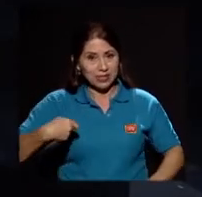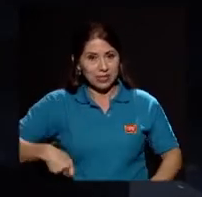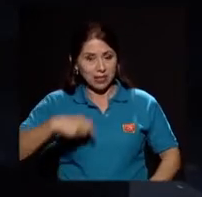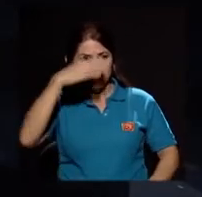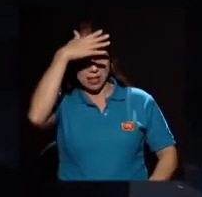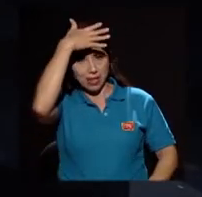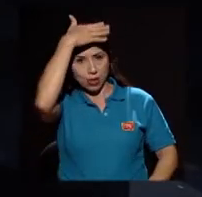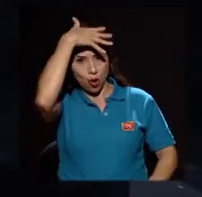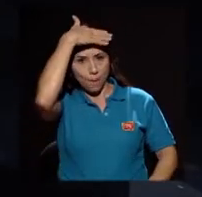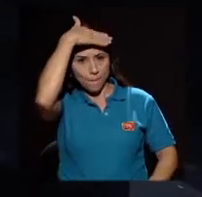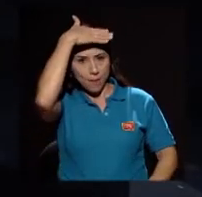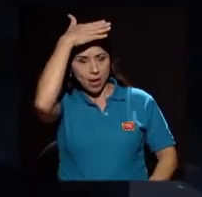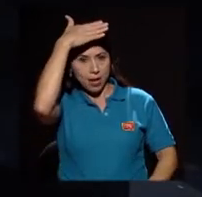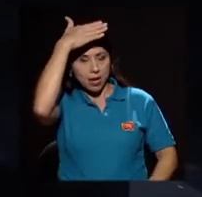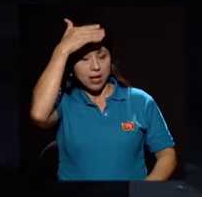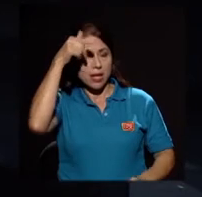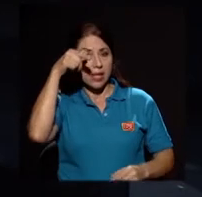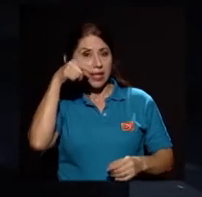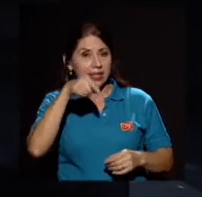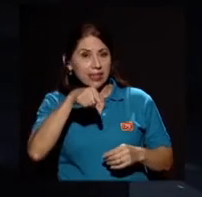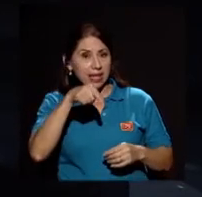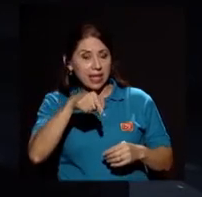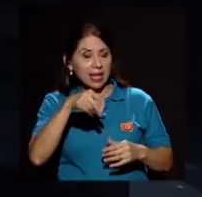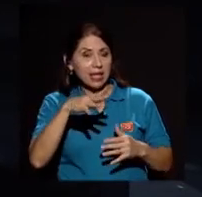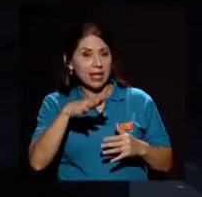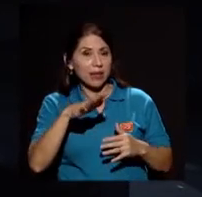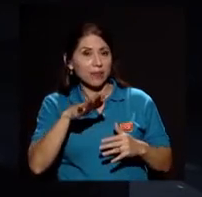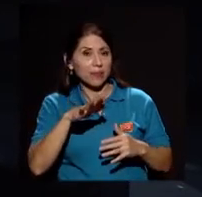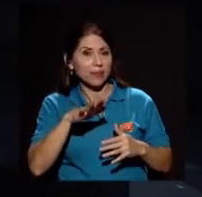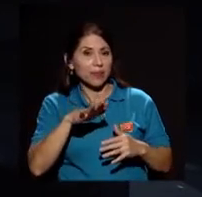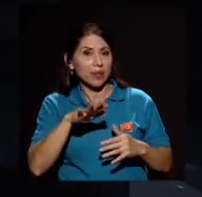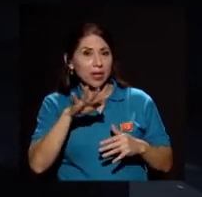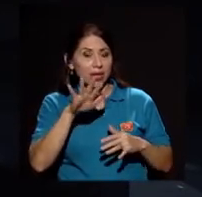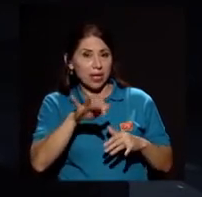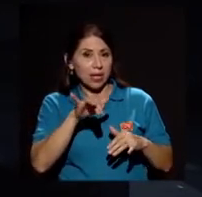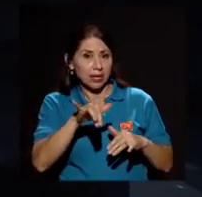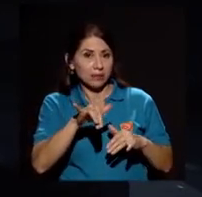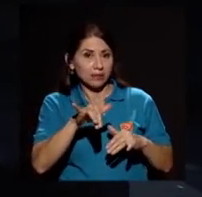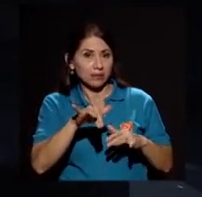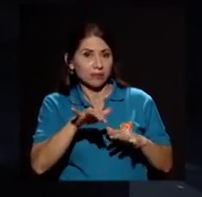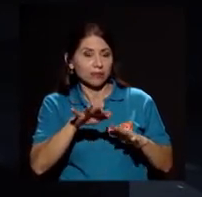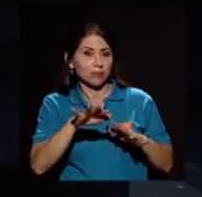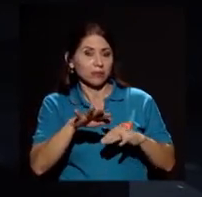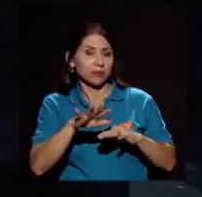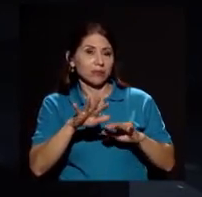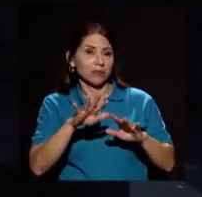de reactivar su país de este acuerdo de país